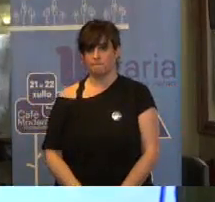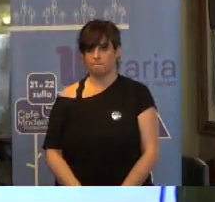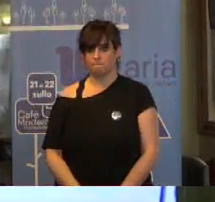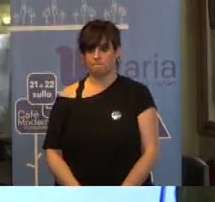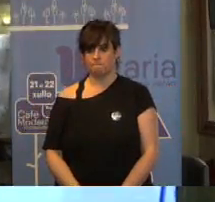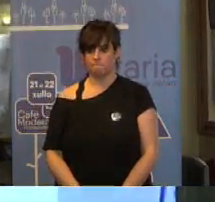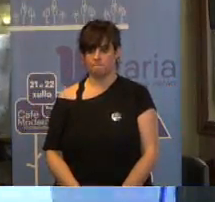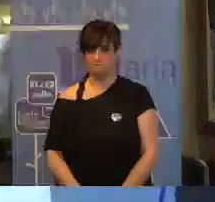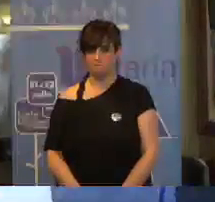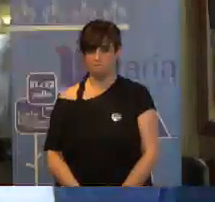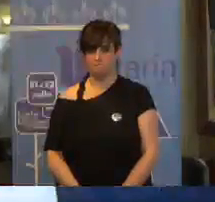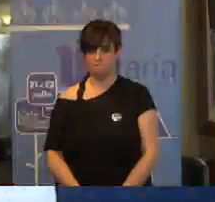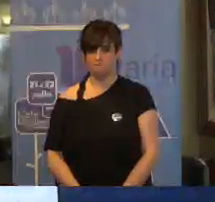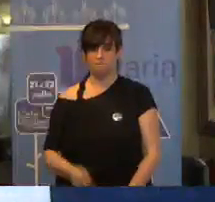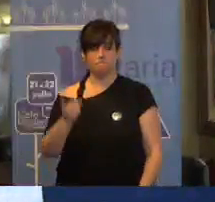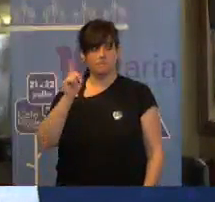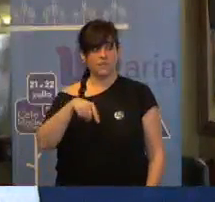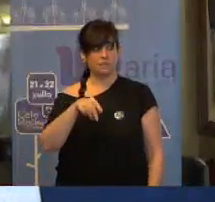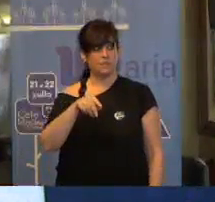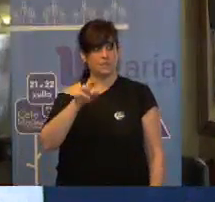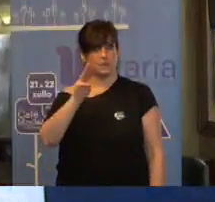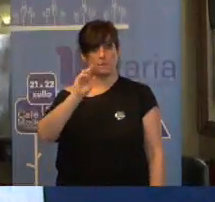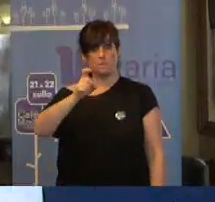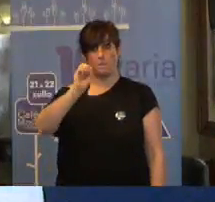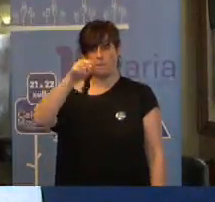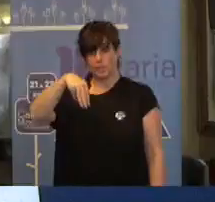cuestión que falábamos antes, o Plan Xeral de Ordenación